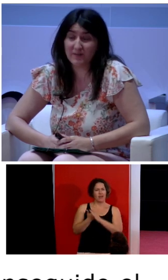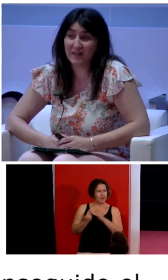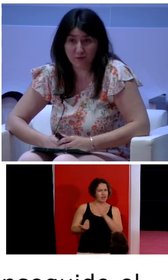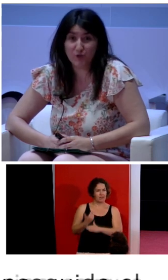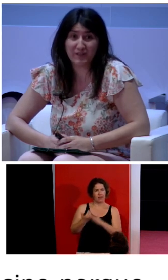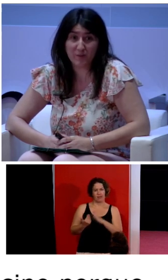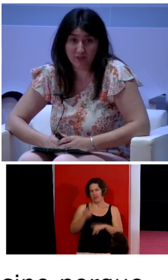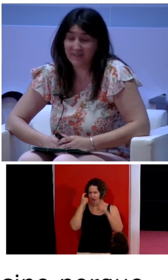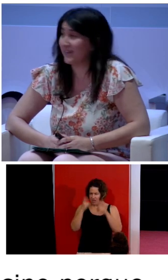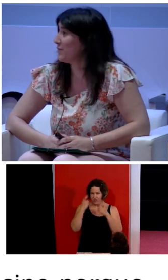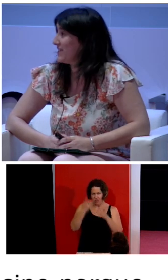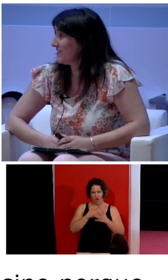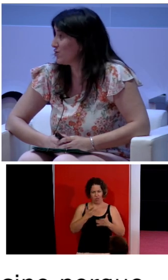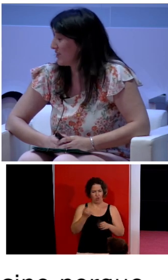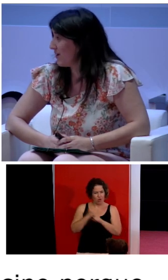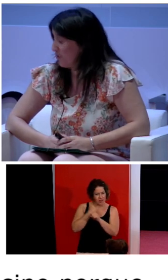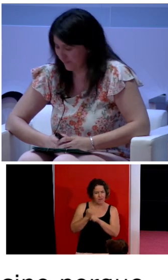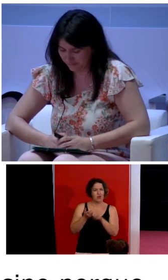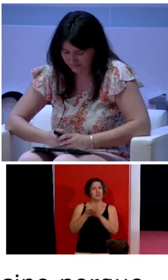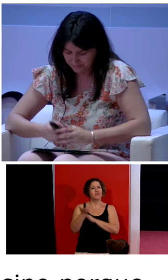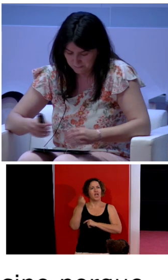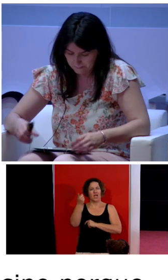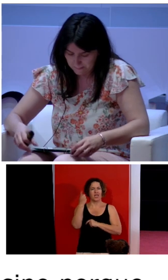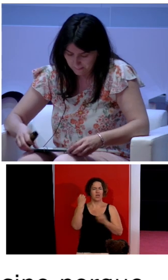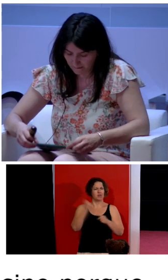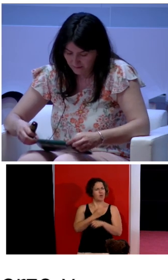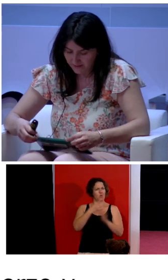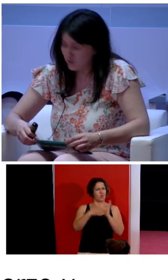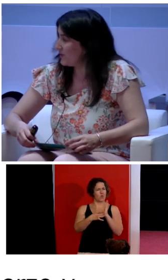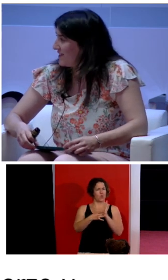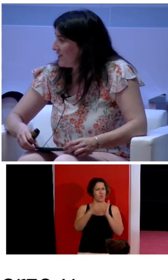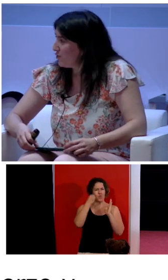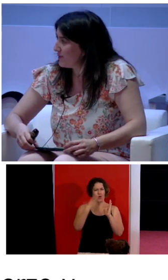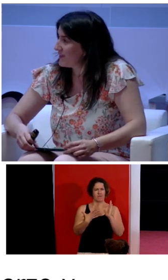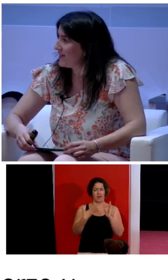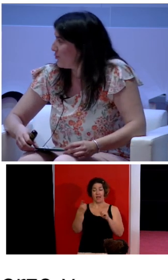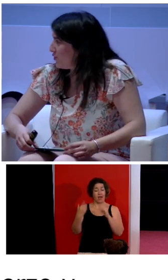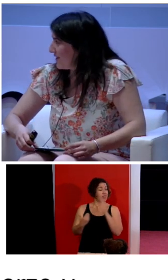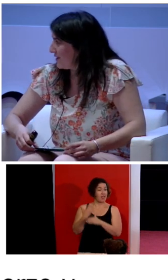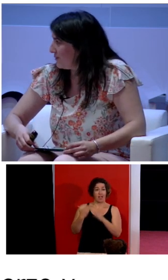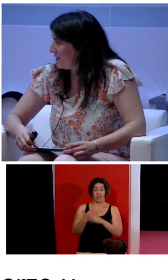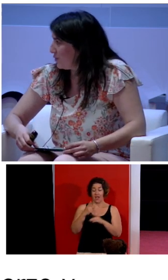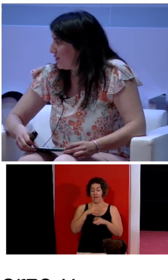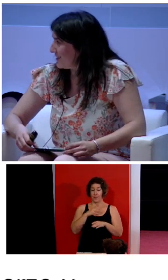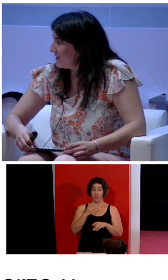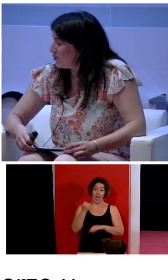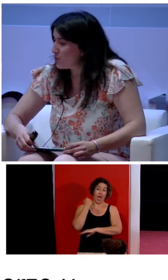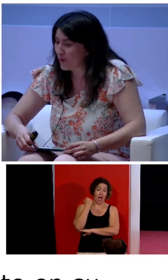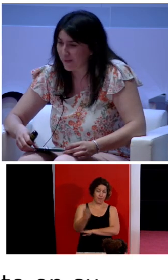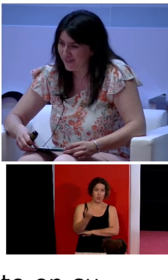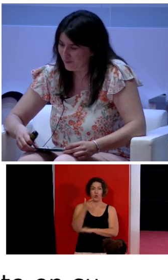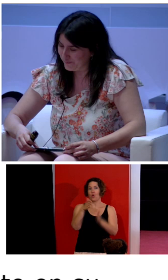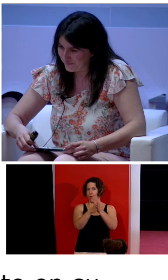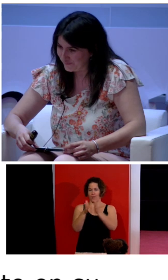esfuerzo y dedicación, demuestra que es brillante en su trabajo. En su día a día es fundamental el apoyo que recibe por parte de todos